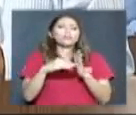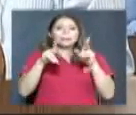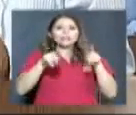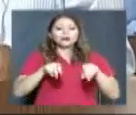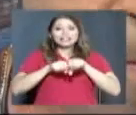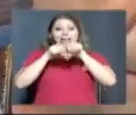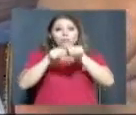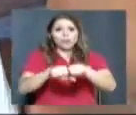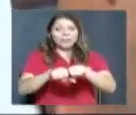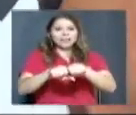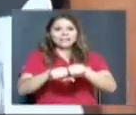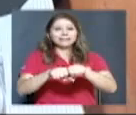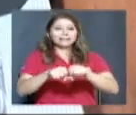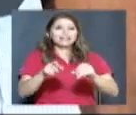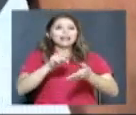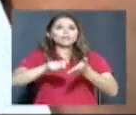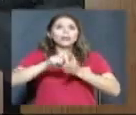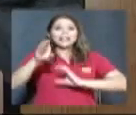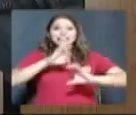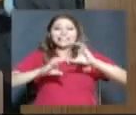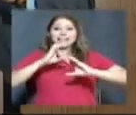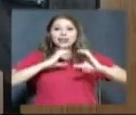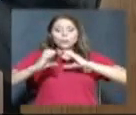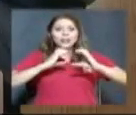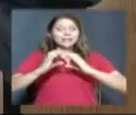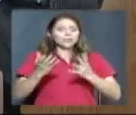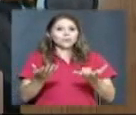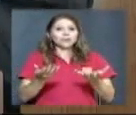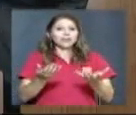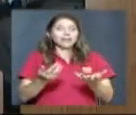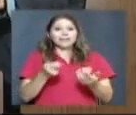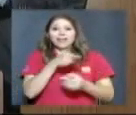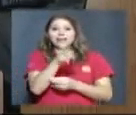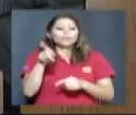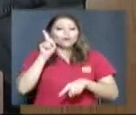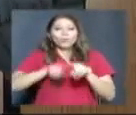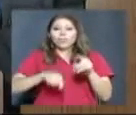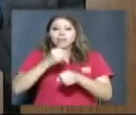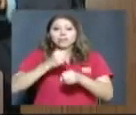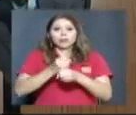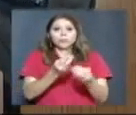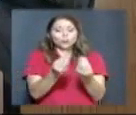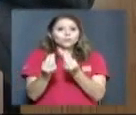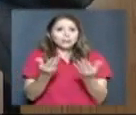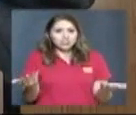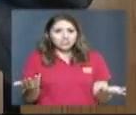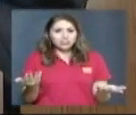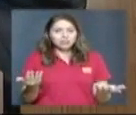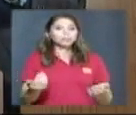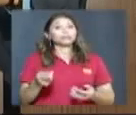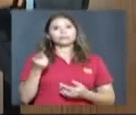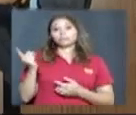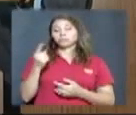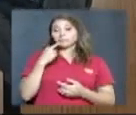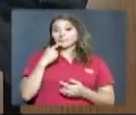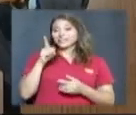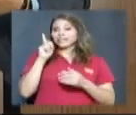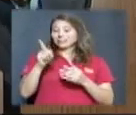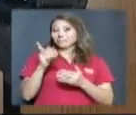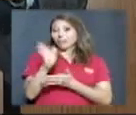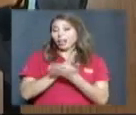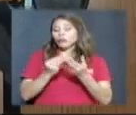producir. Bueno, Germán nos pone en la mesa una discusión profunda que deberíamos de tener, y es que los medios de comunicación